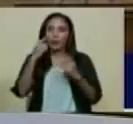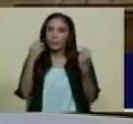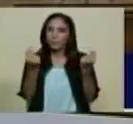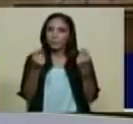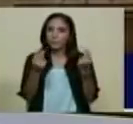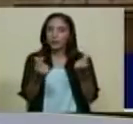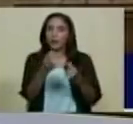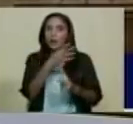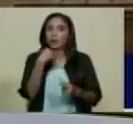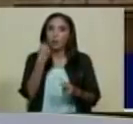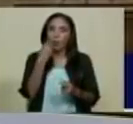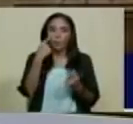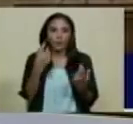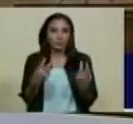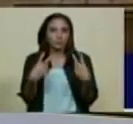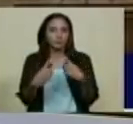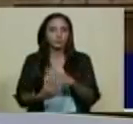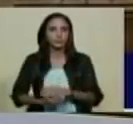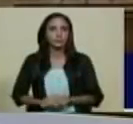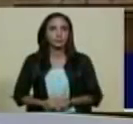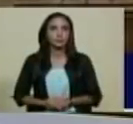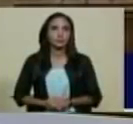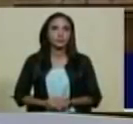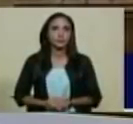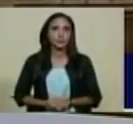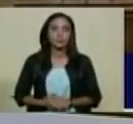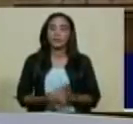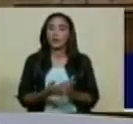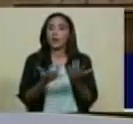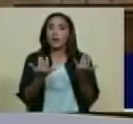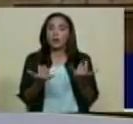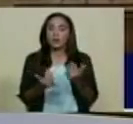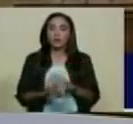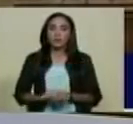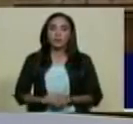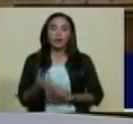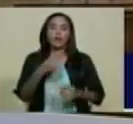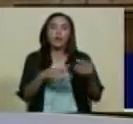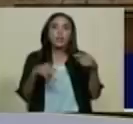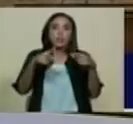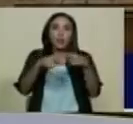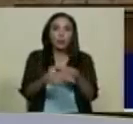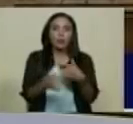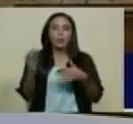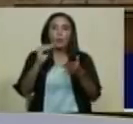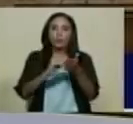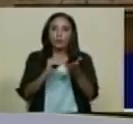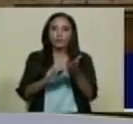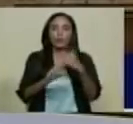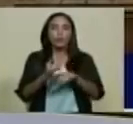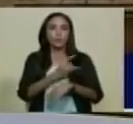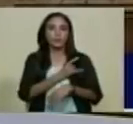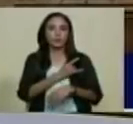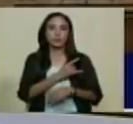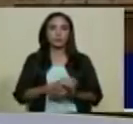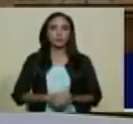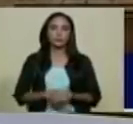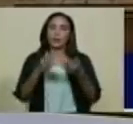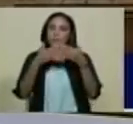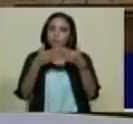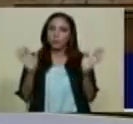juventud de Venezuela, atención Venezuela, vamos a proceder a inaugurar una nueva universidad